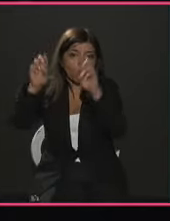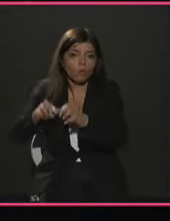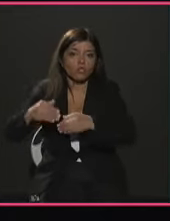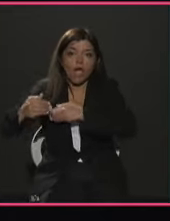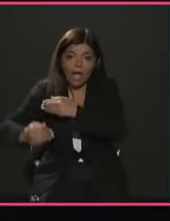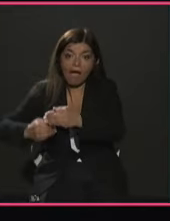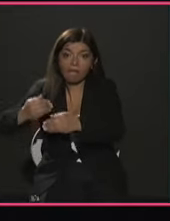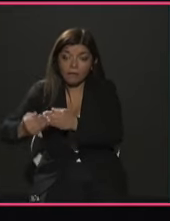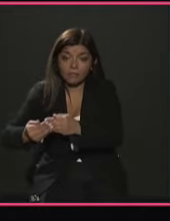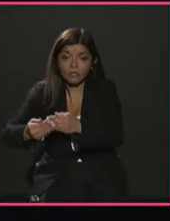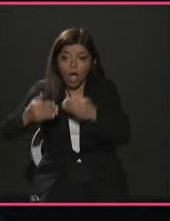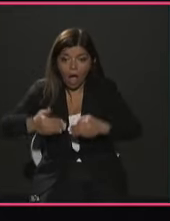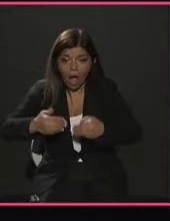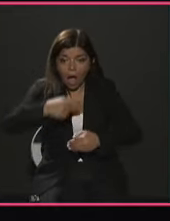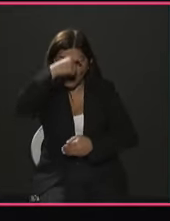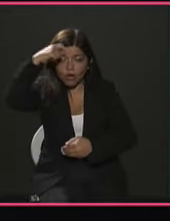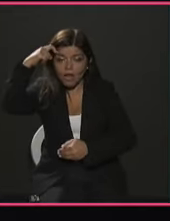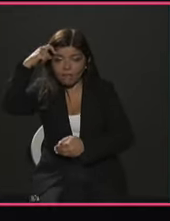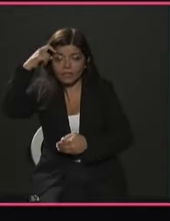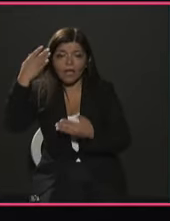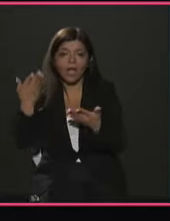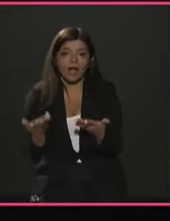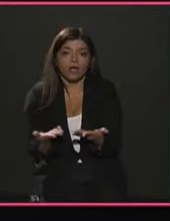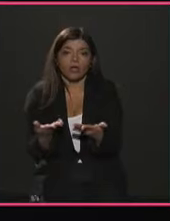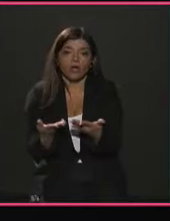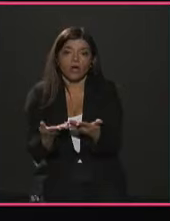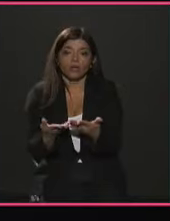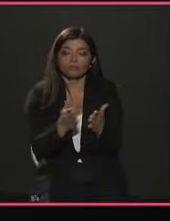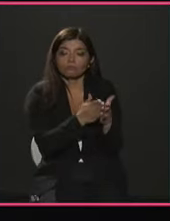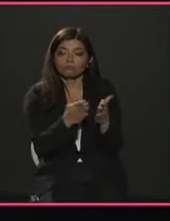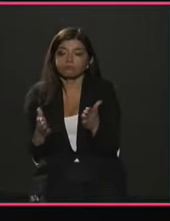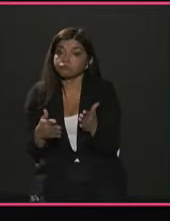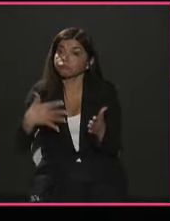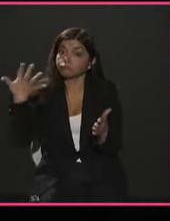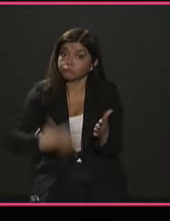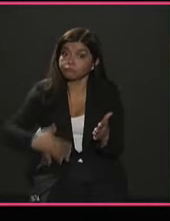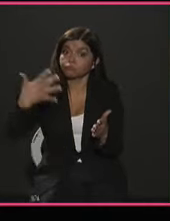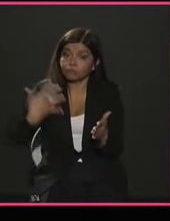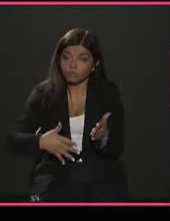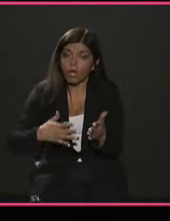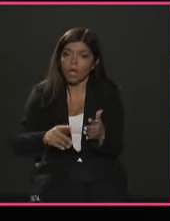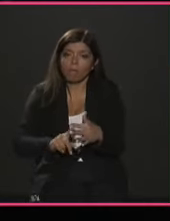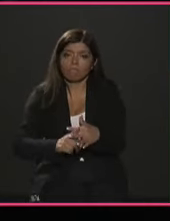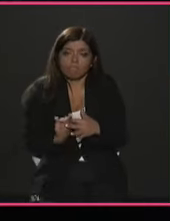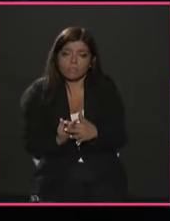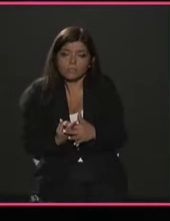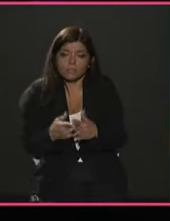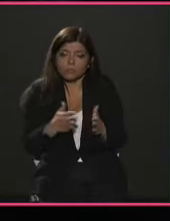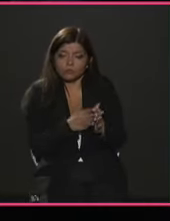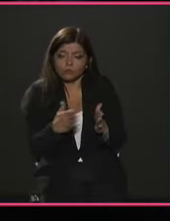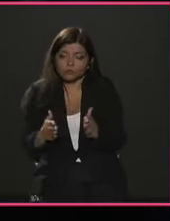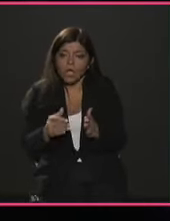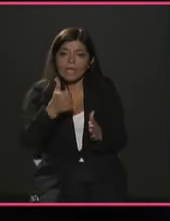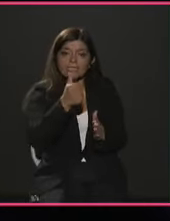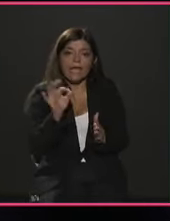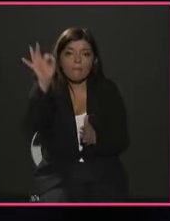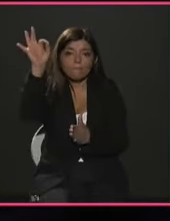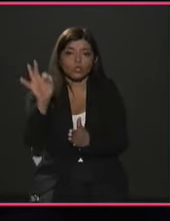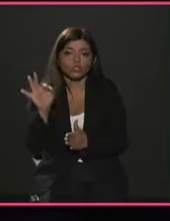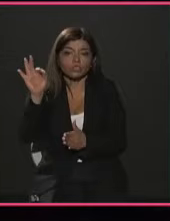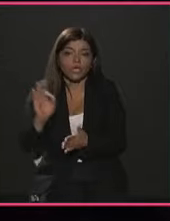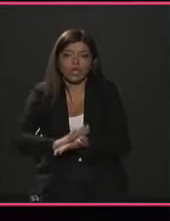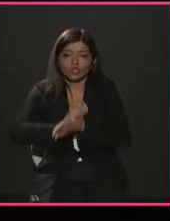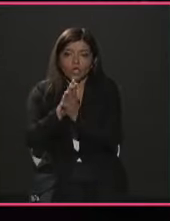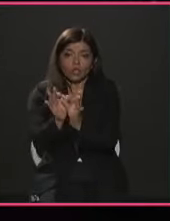avanzado ahora en el verano en el en el momento p esto llegaba al 6%